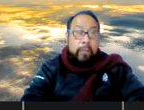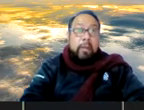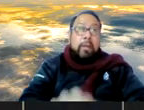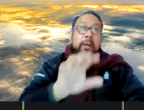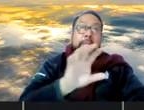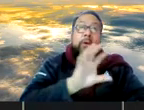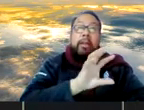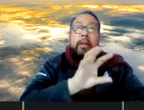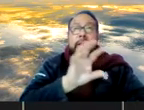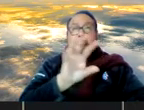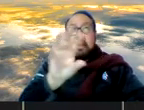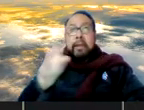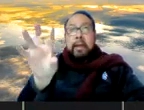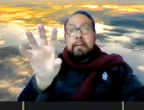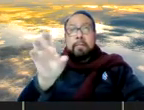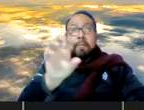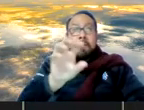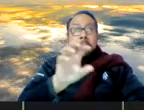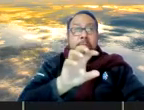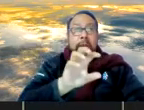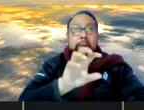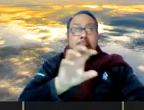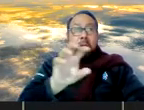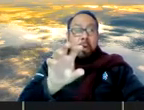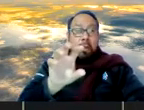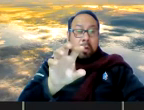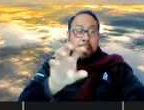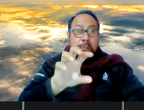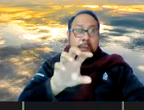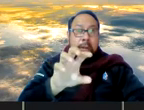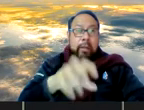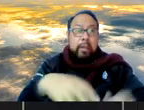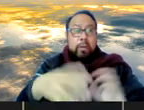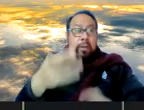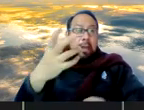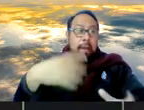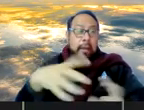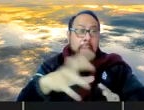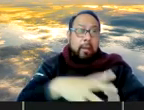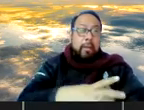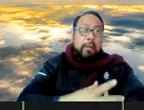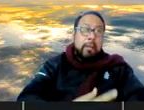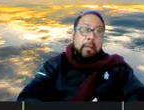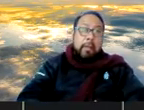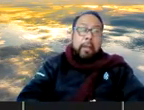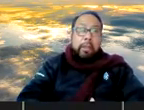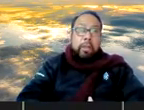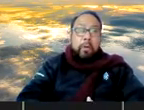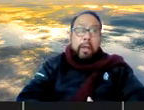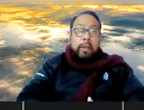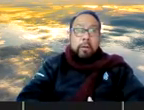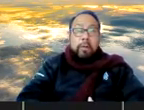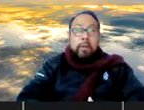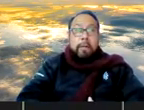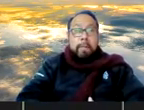concursar, ponen las temáticas y abren la convocatoria. Y entonces ya el